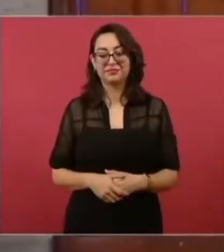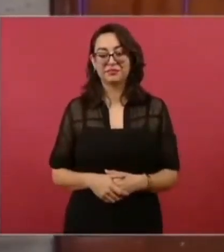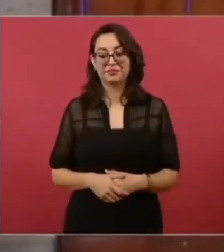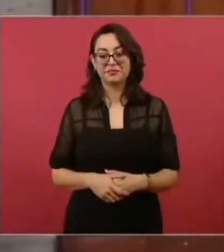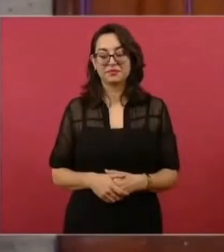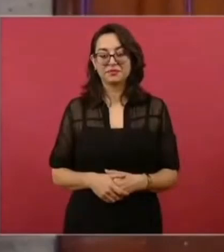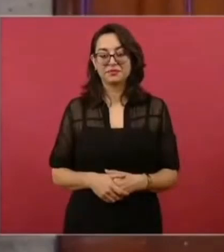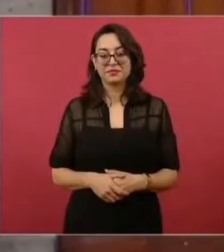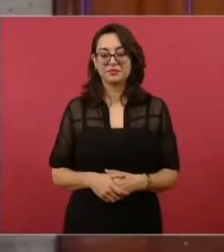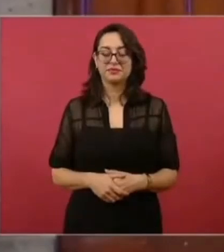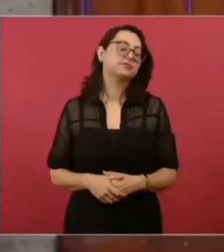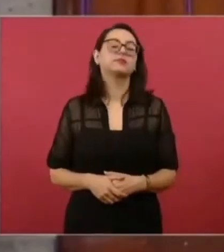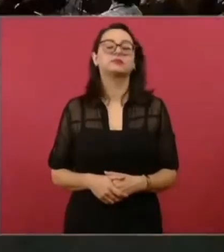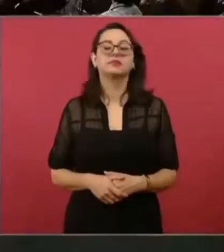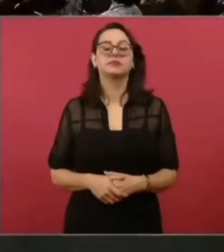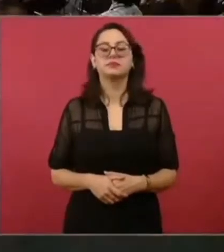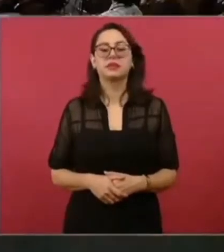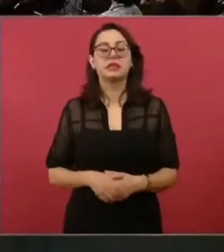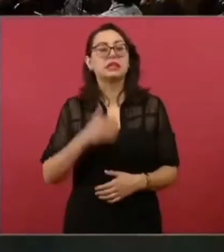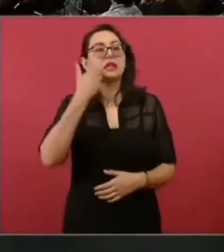Consultarle rápidamente. Entonces,